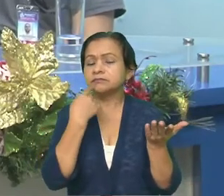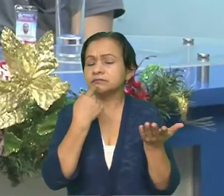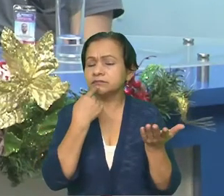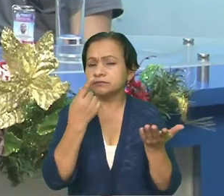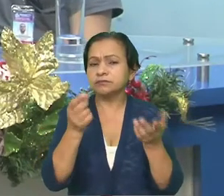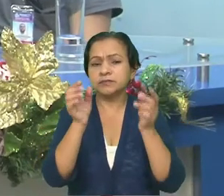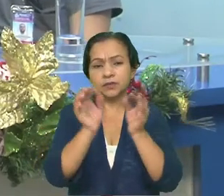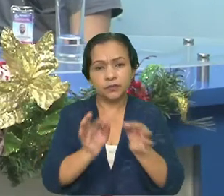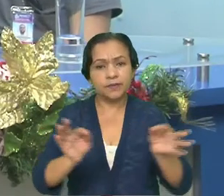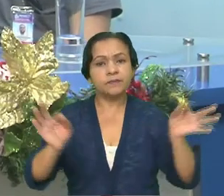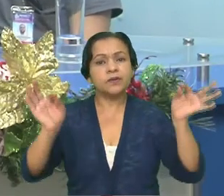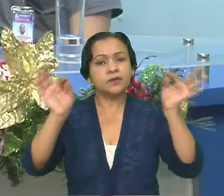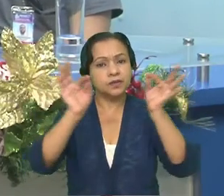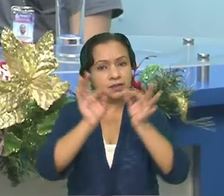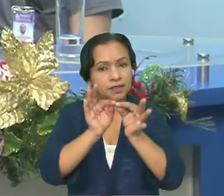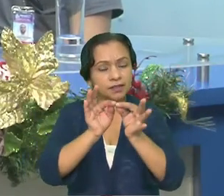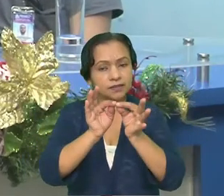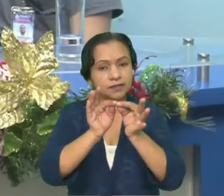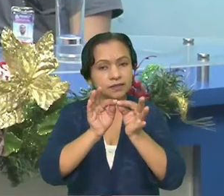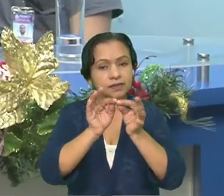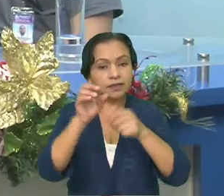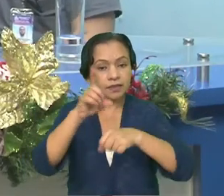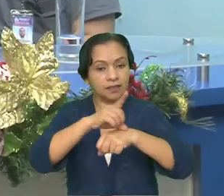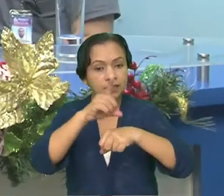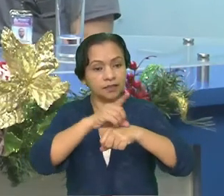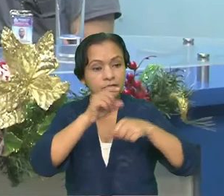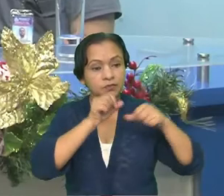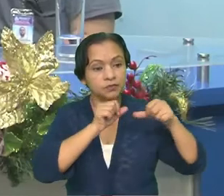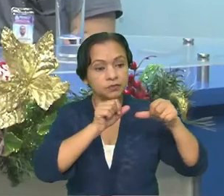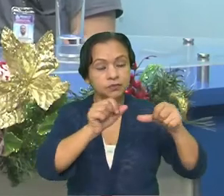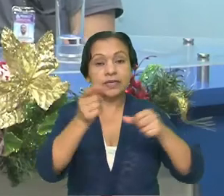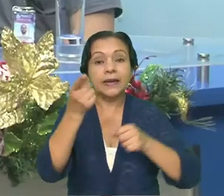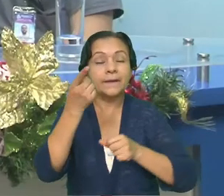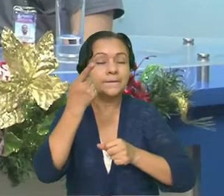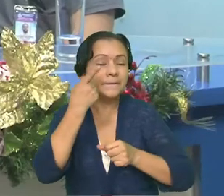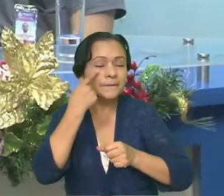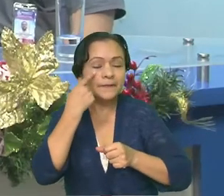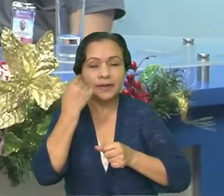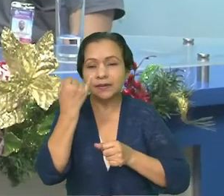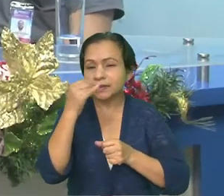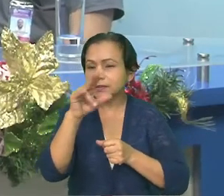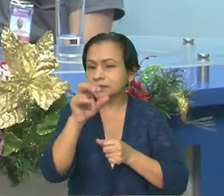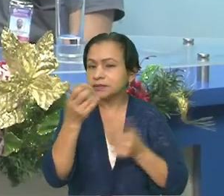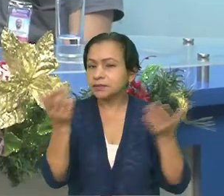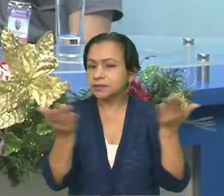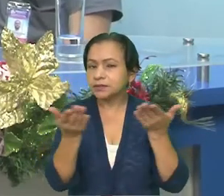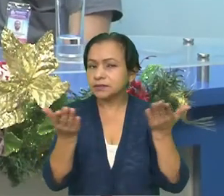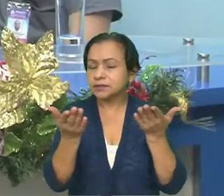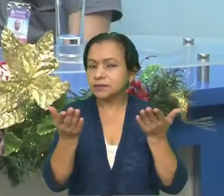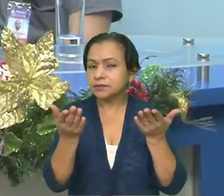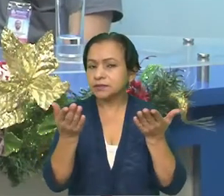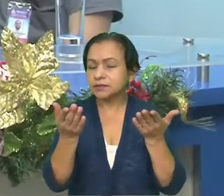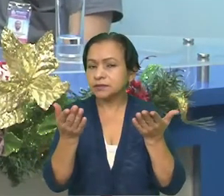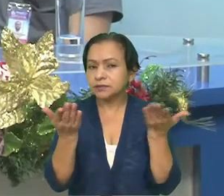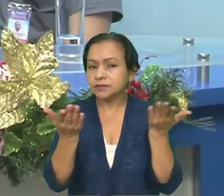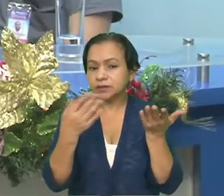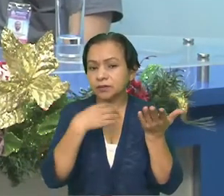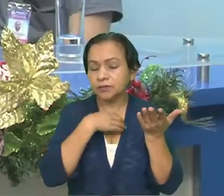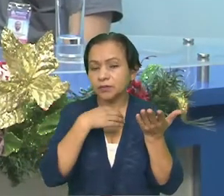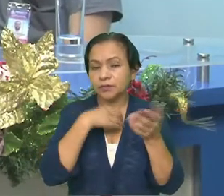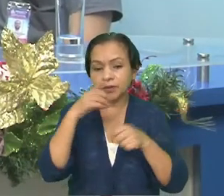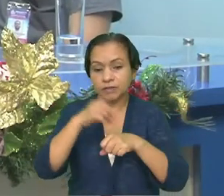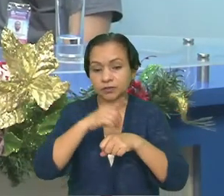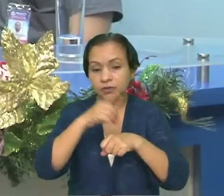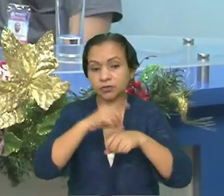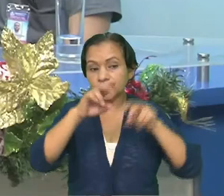lo importante es el seguimiento, el sospecharla. Es decir, tiene que poner mucho de su parte el